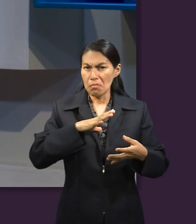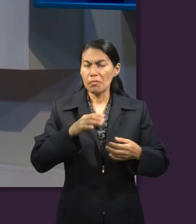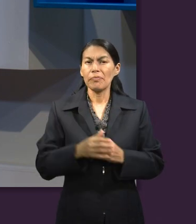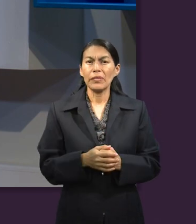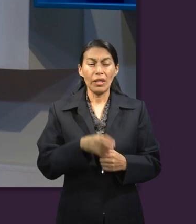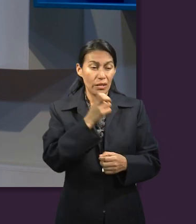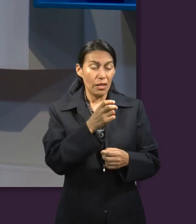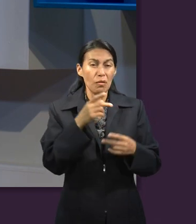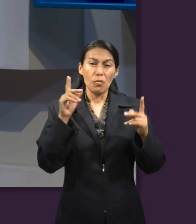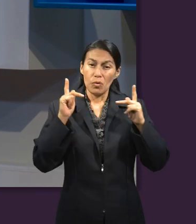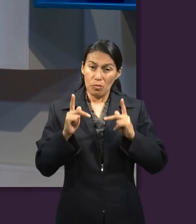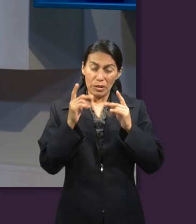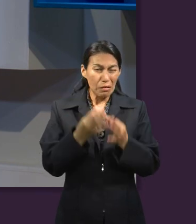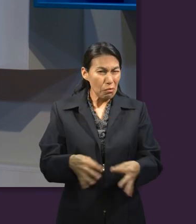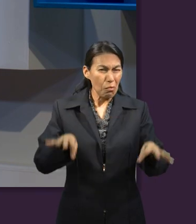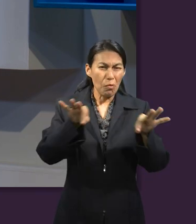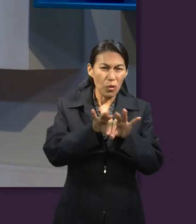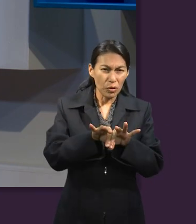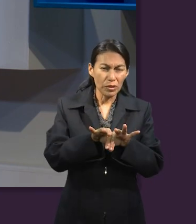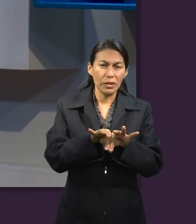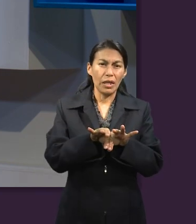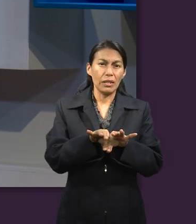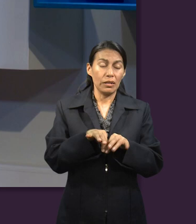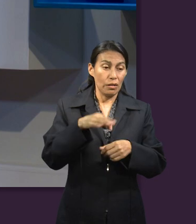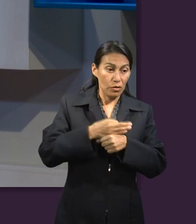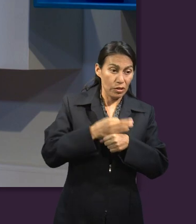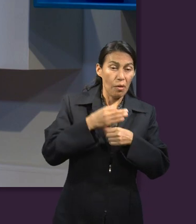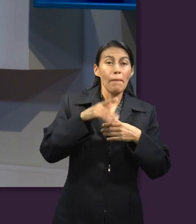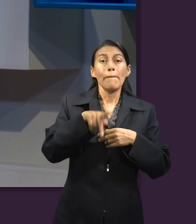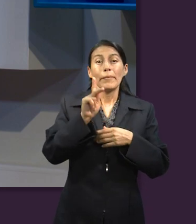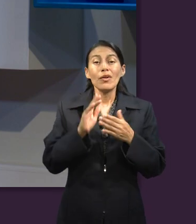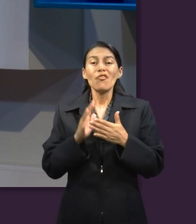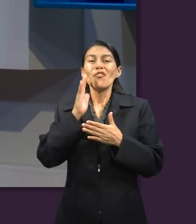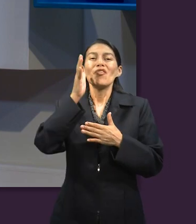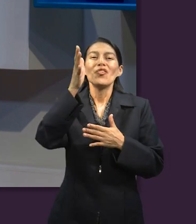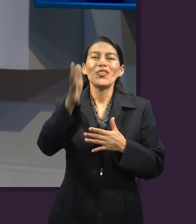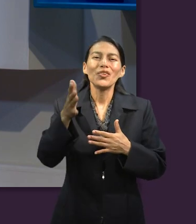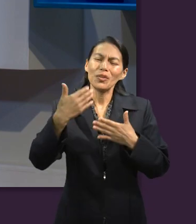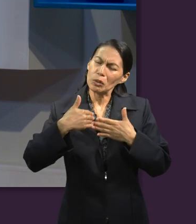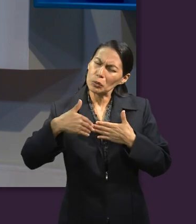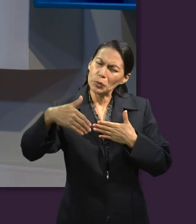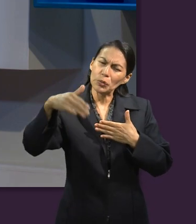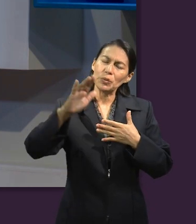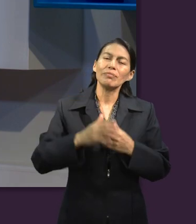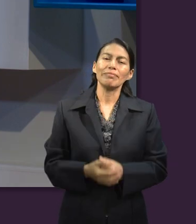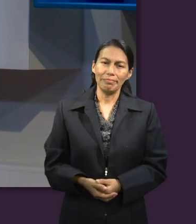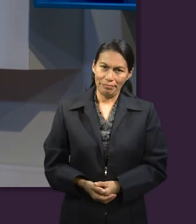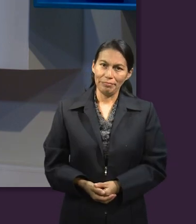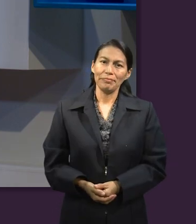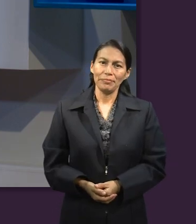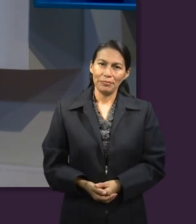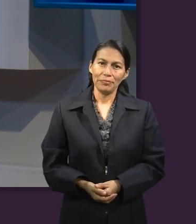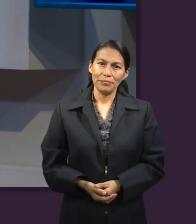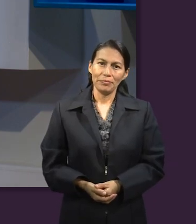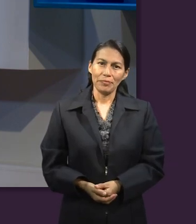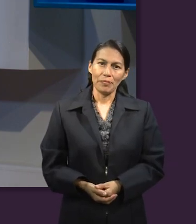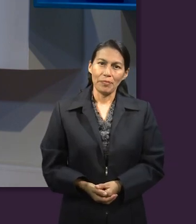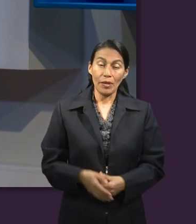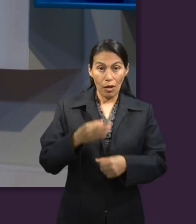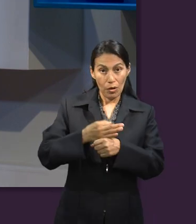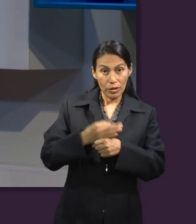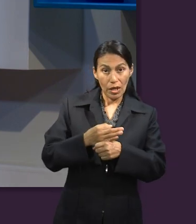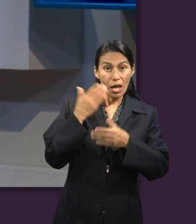muy importantes promesas que abarcan no solamente el presente sino también el futuro verdad y pues